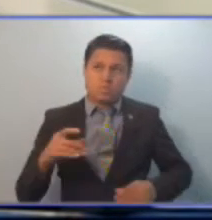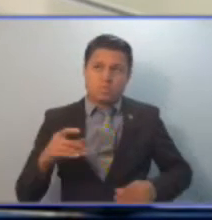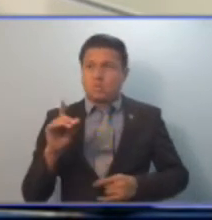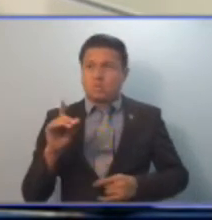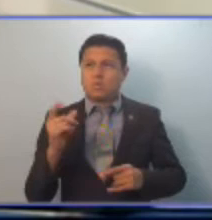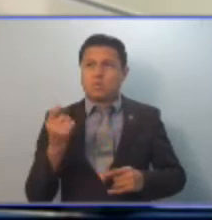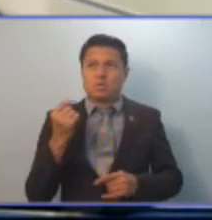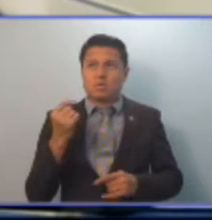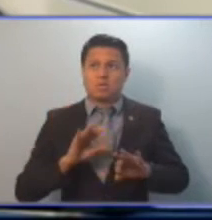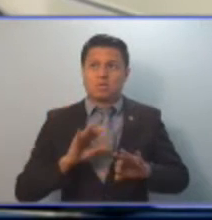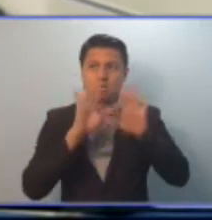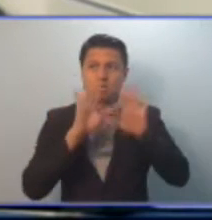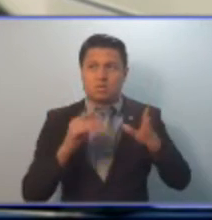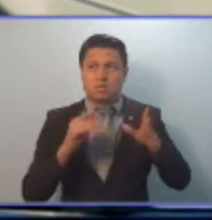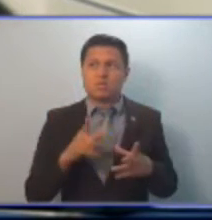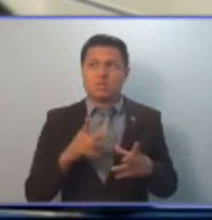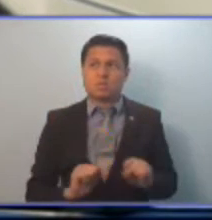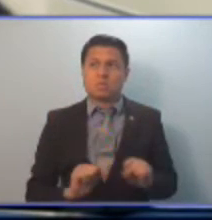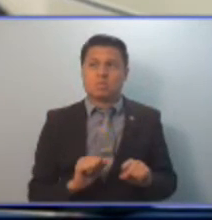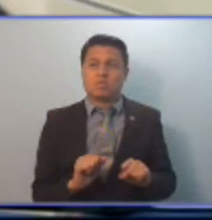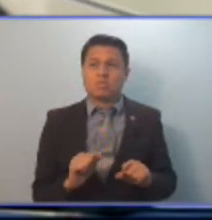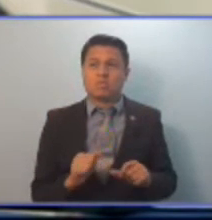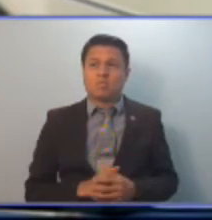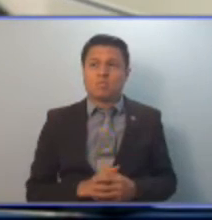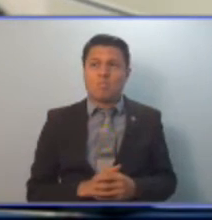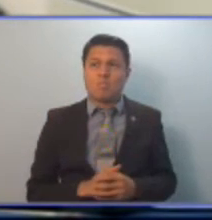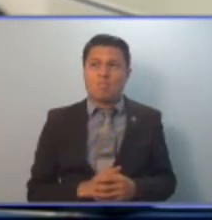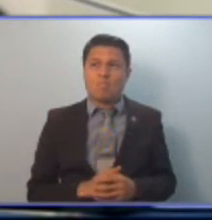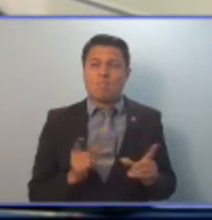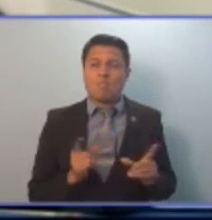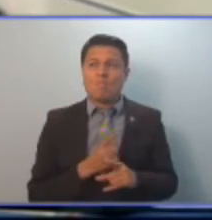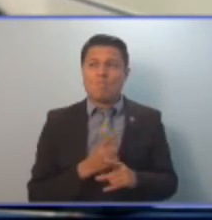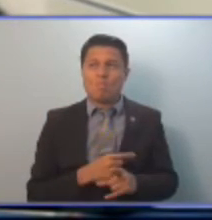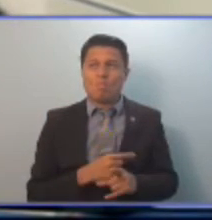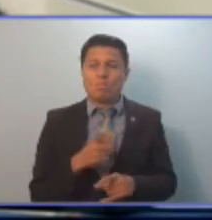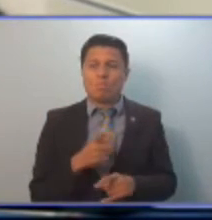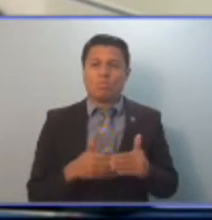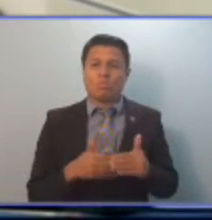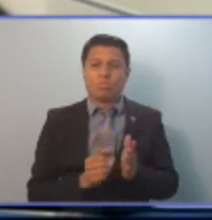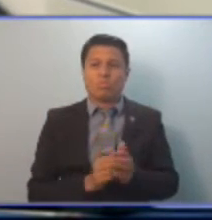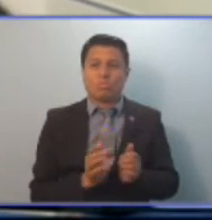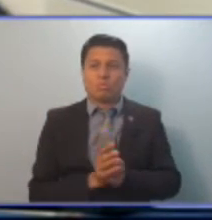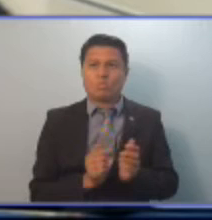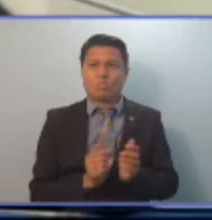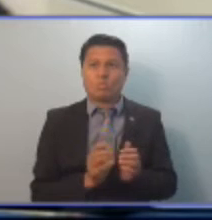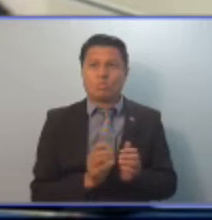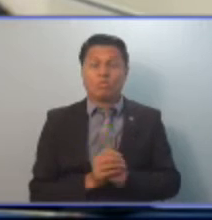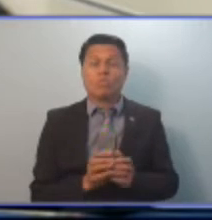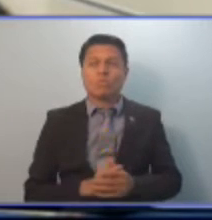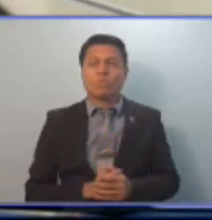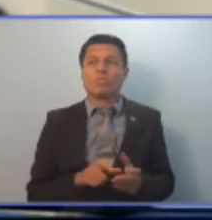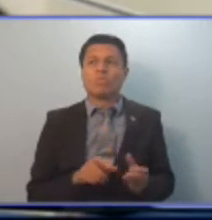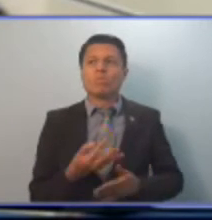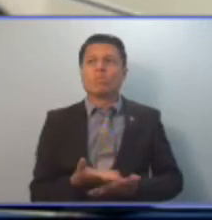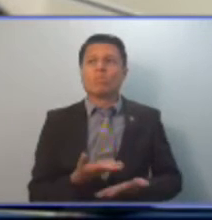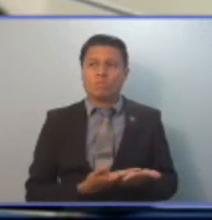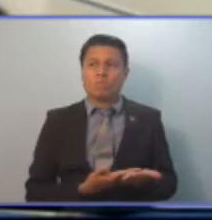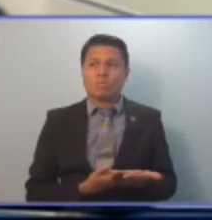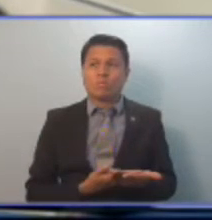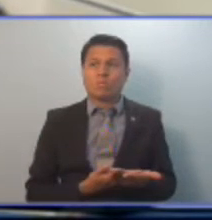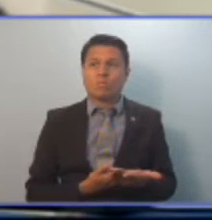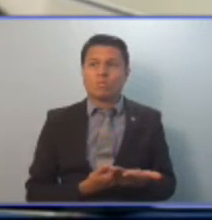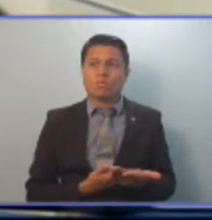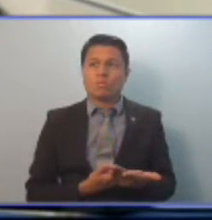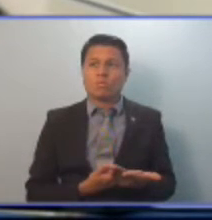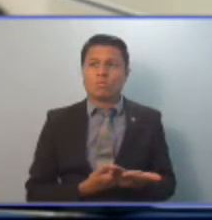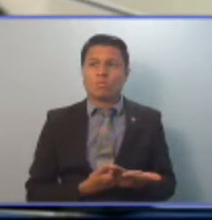claros para poder corregir estos problemas. En ese sentido,